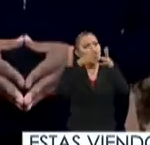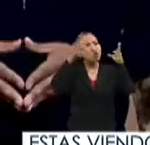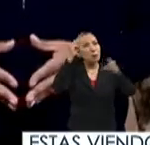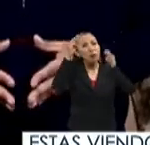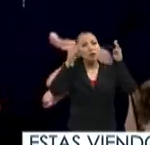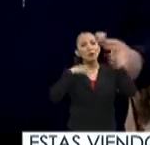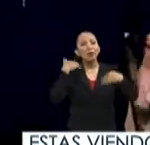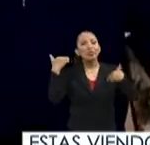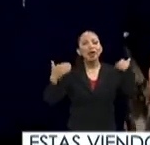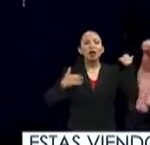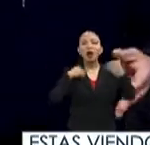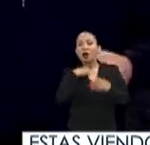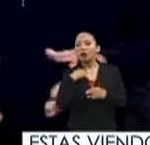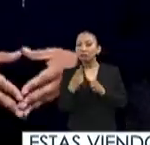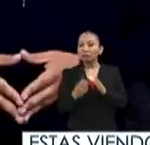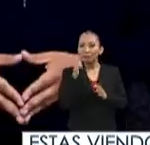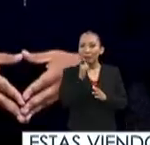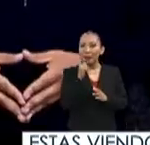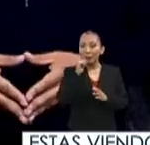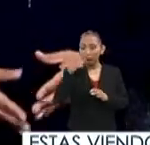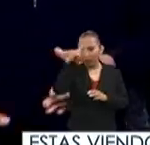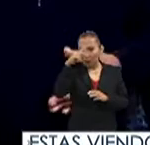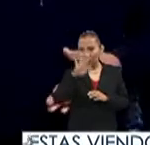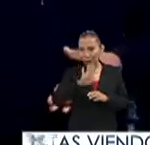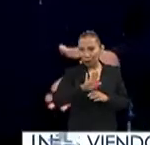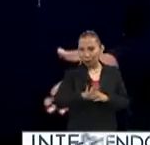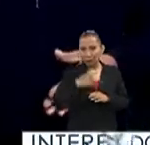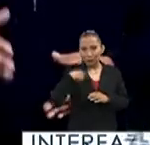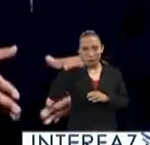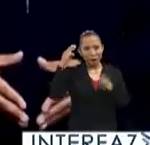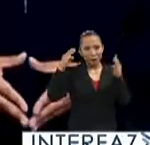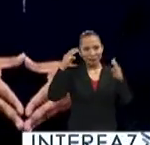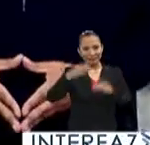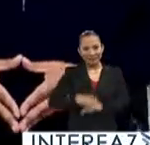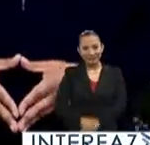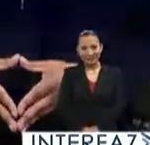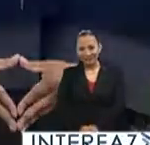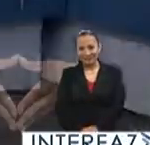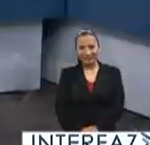museo que puedes disfrutar en todo momento, porque México es tu museo.